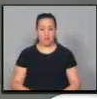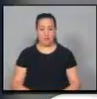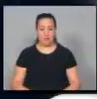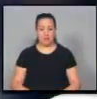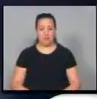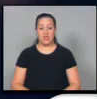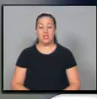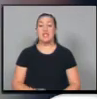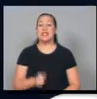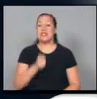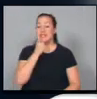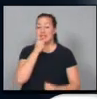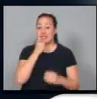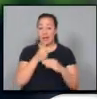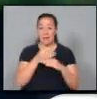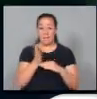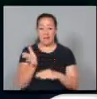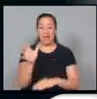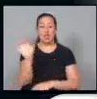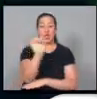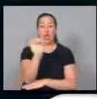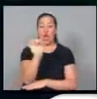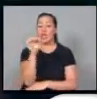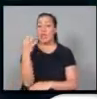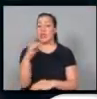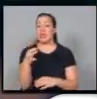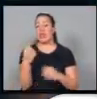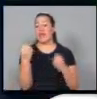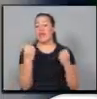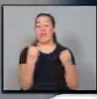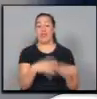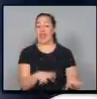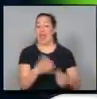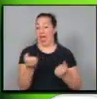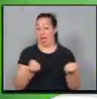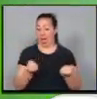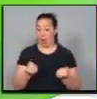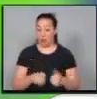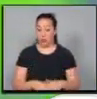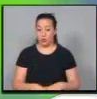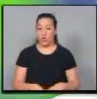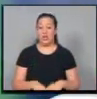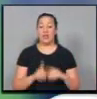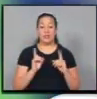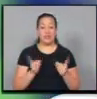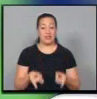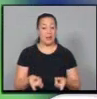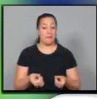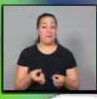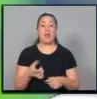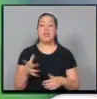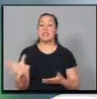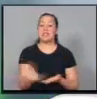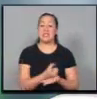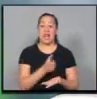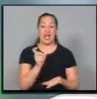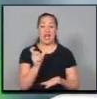Si lo supera, el conductor debe abandonar el vehículo y además se le retiene su licencia de